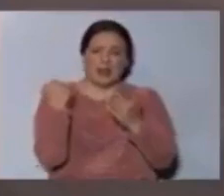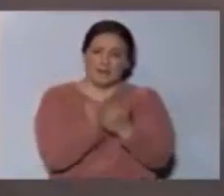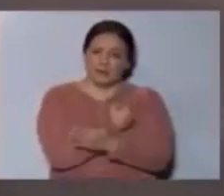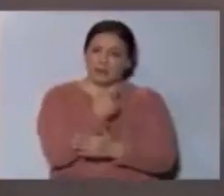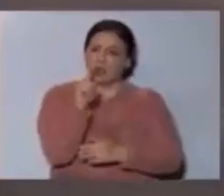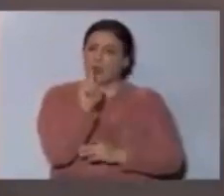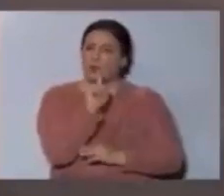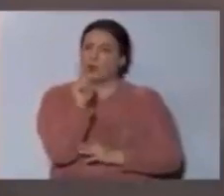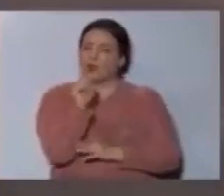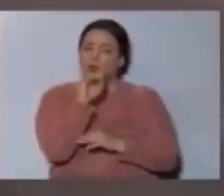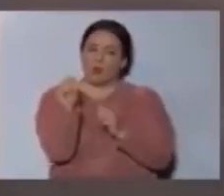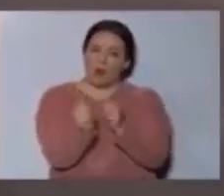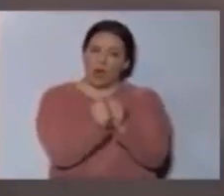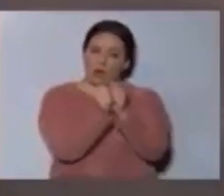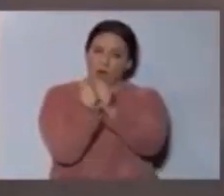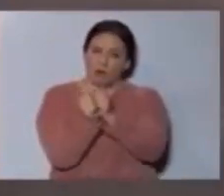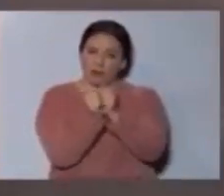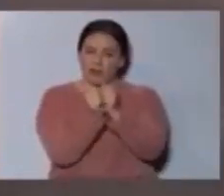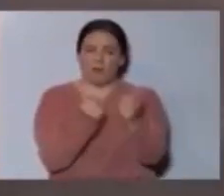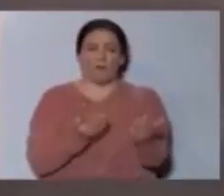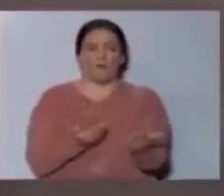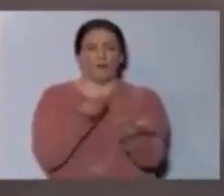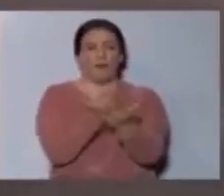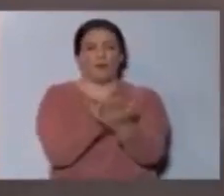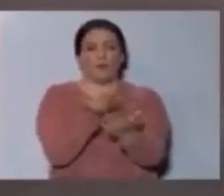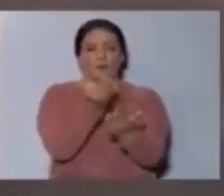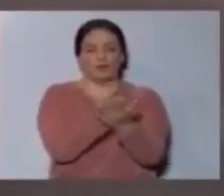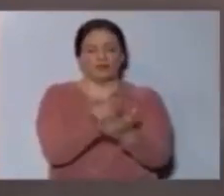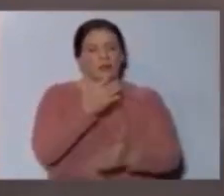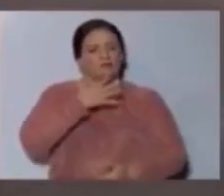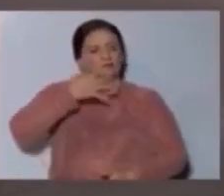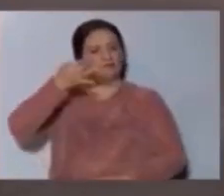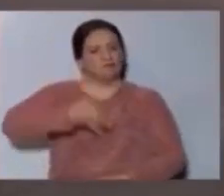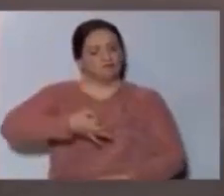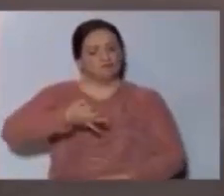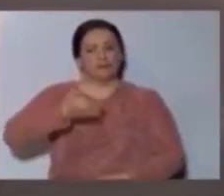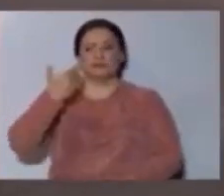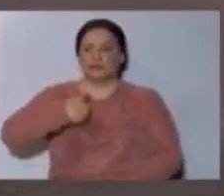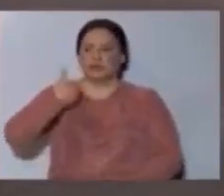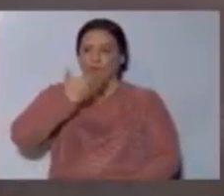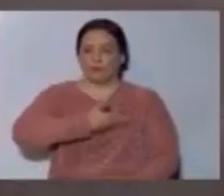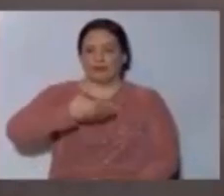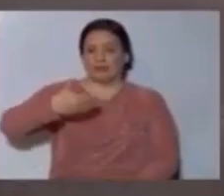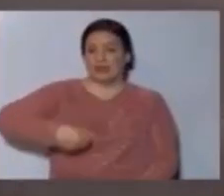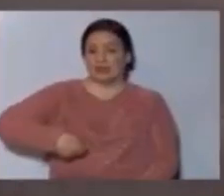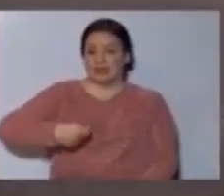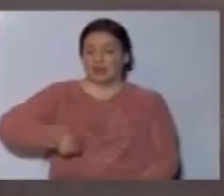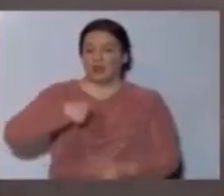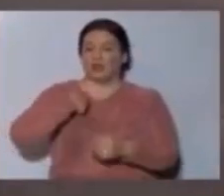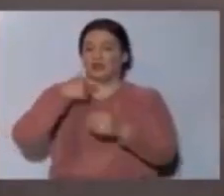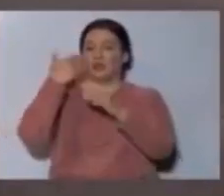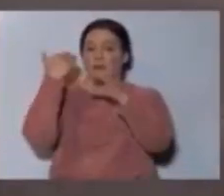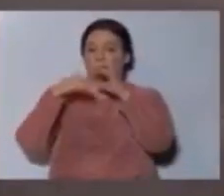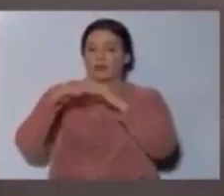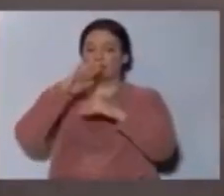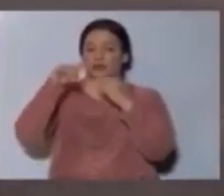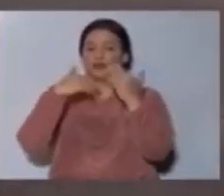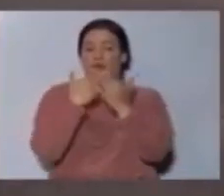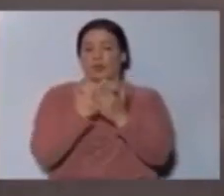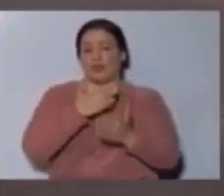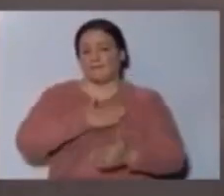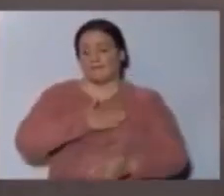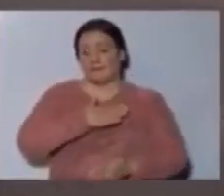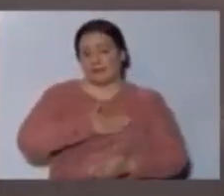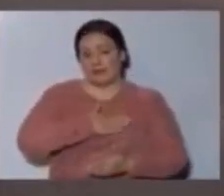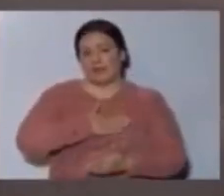no venían acompañadas de una propuesta concreta. Señor presidente, haré llegar el resto de mi intervención para que